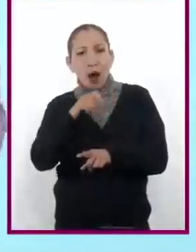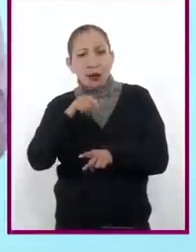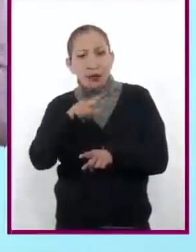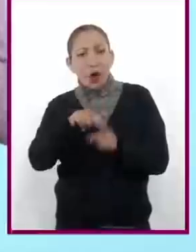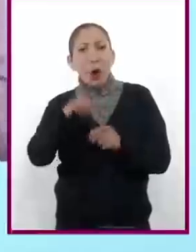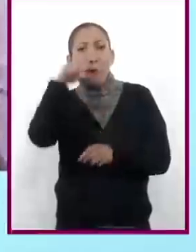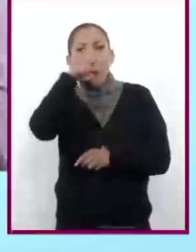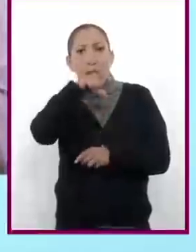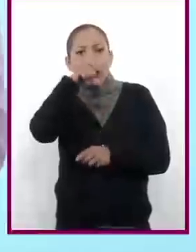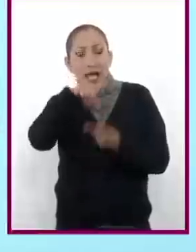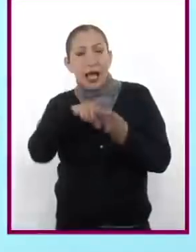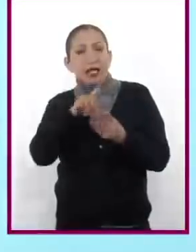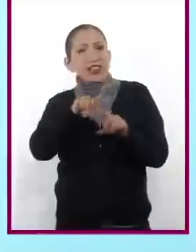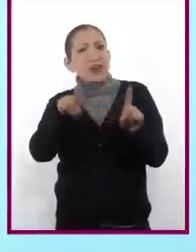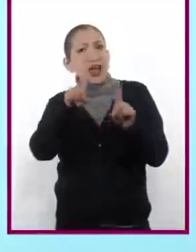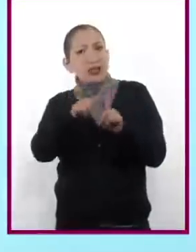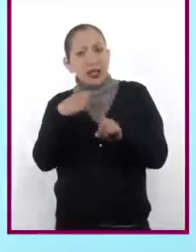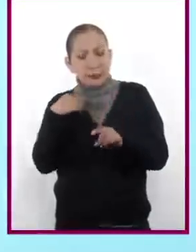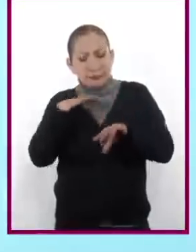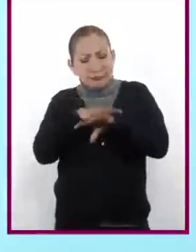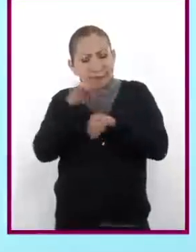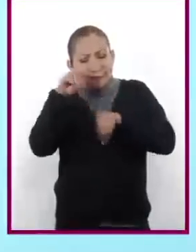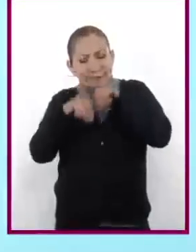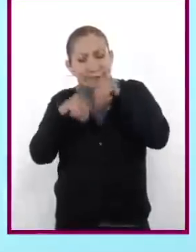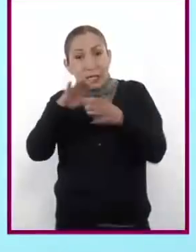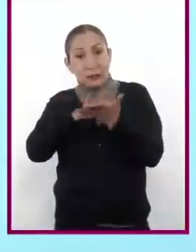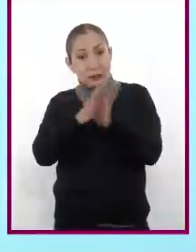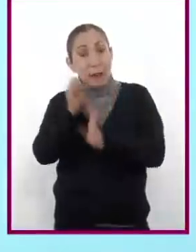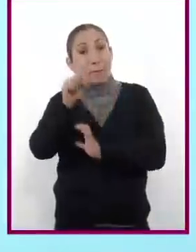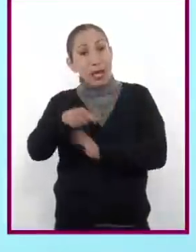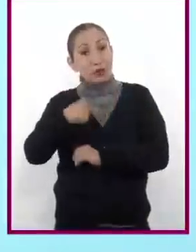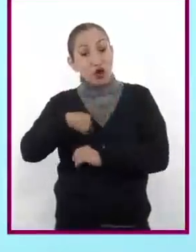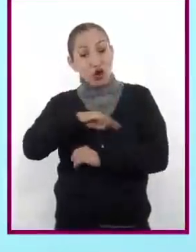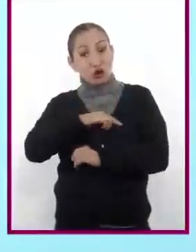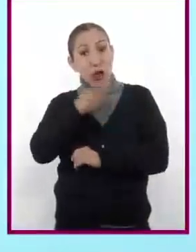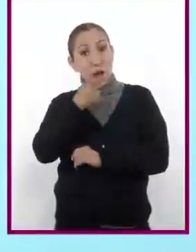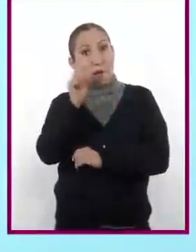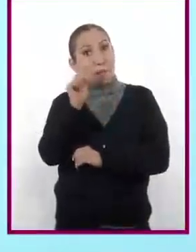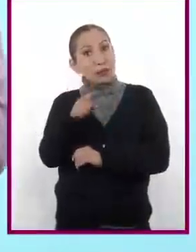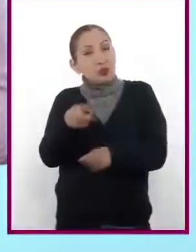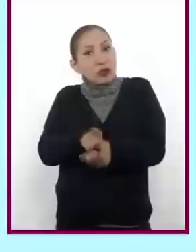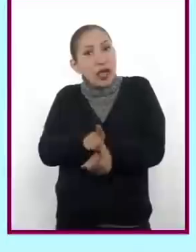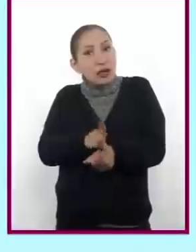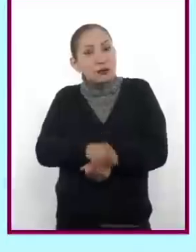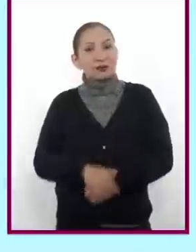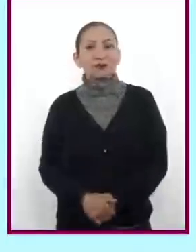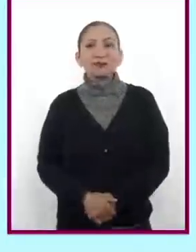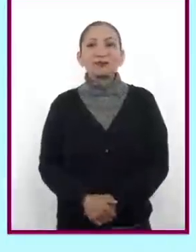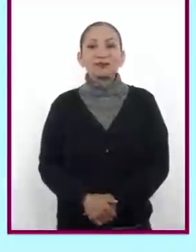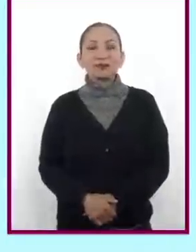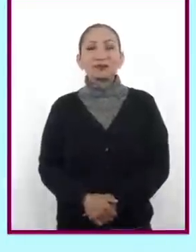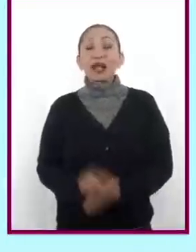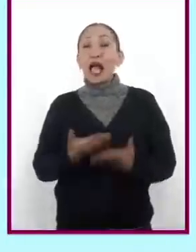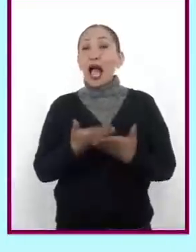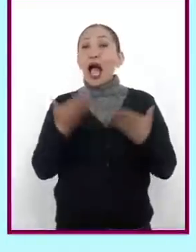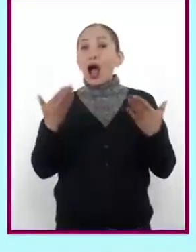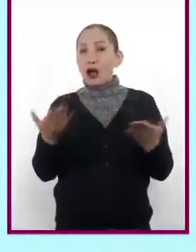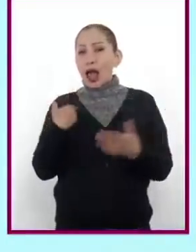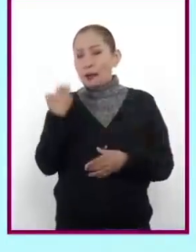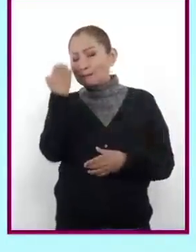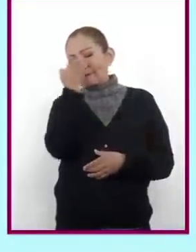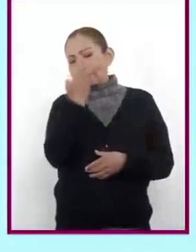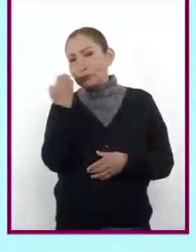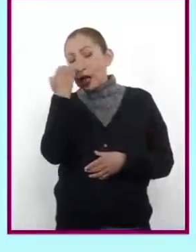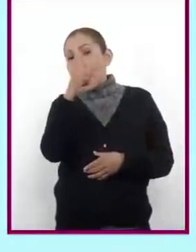el maya, y muchas de esas adaptaciones ya forman parte de nuestro vocabulario diario. En esta ocasión